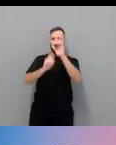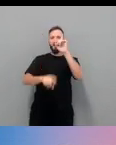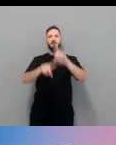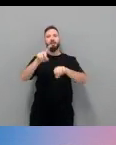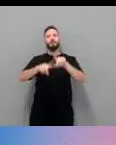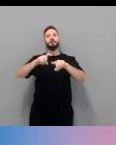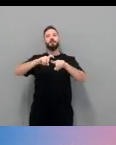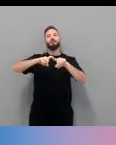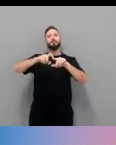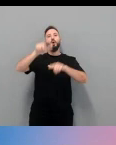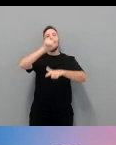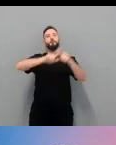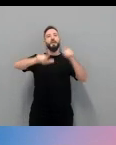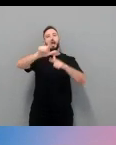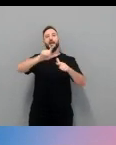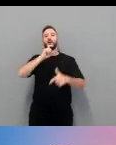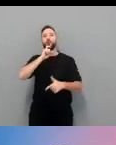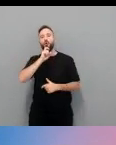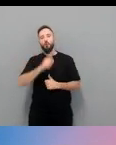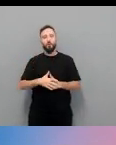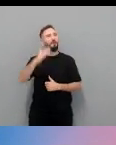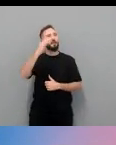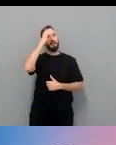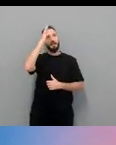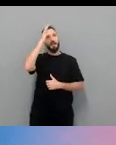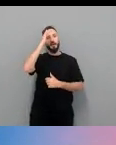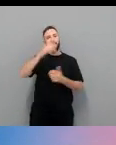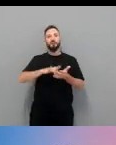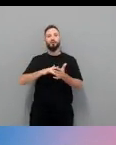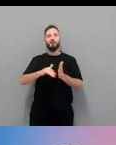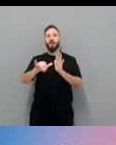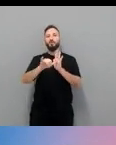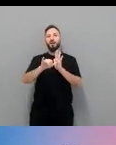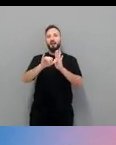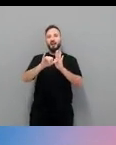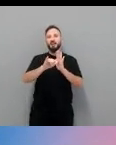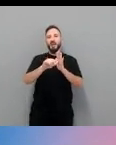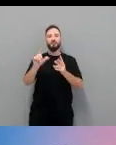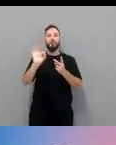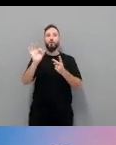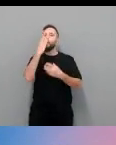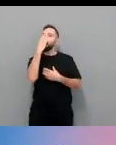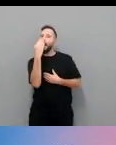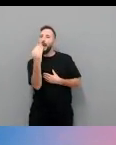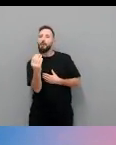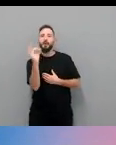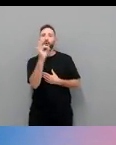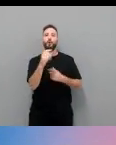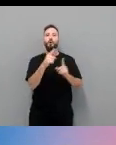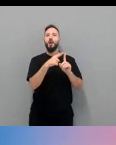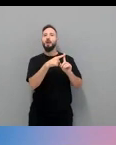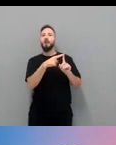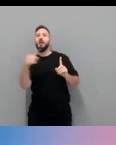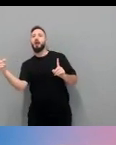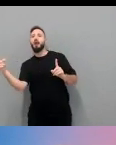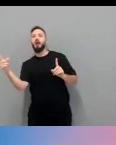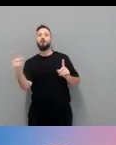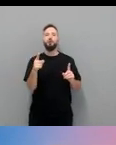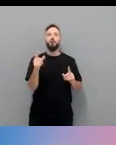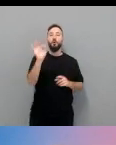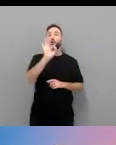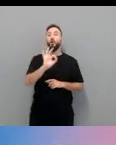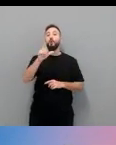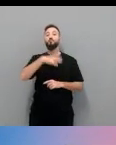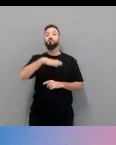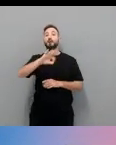que estemos haciendo. Pues si es cercanías, o si es un AVE, o larga distancia, o... Y además se le puede